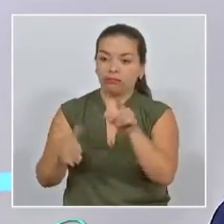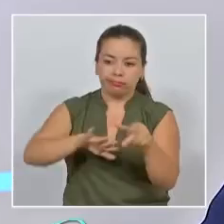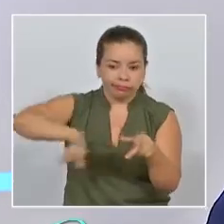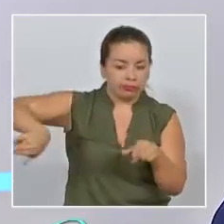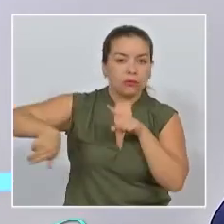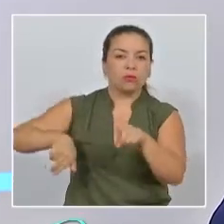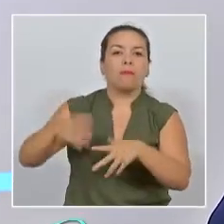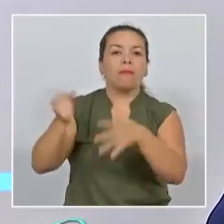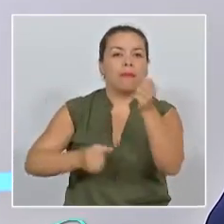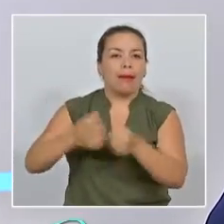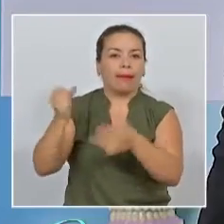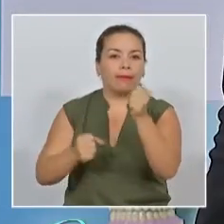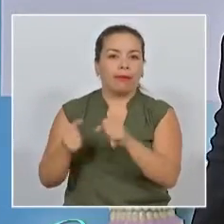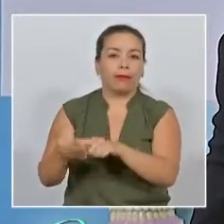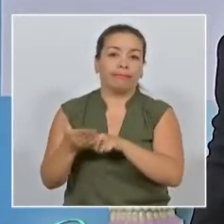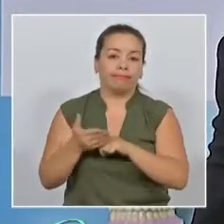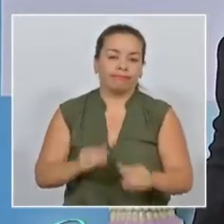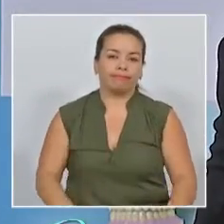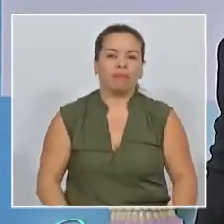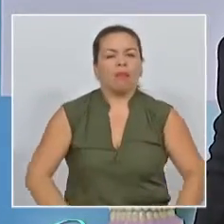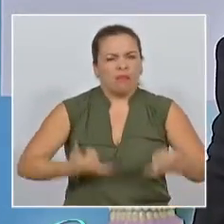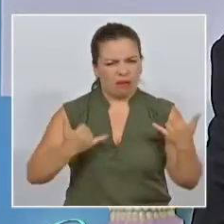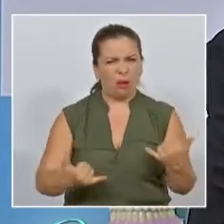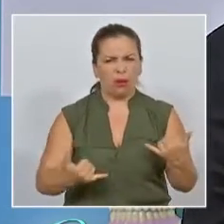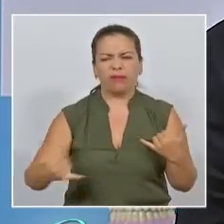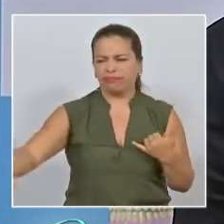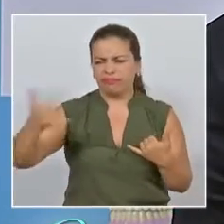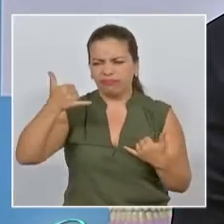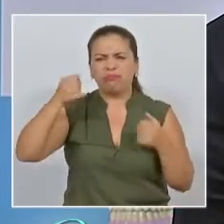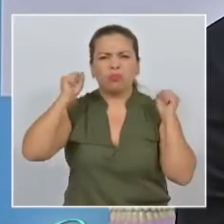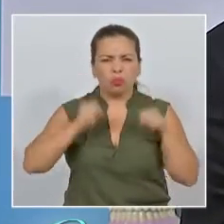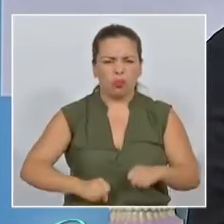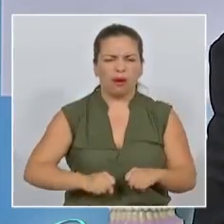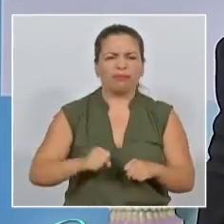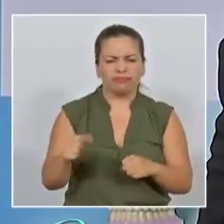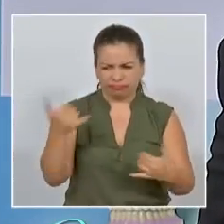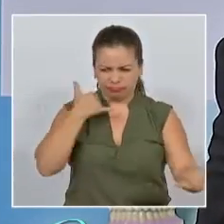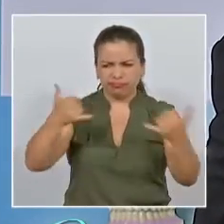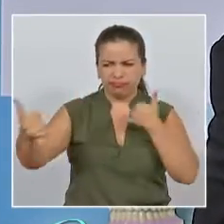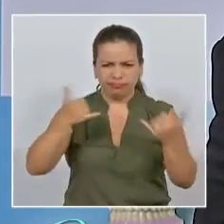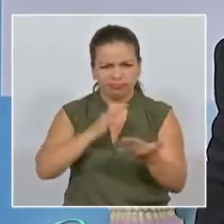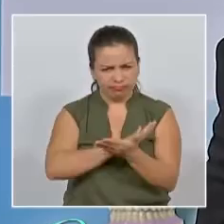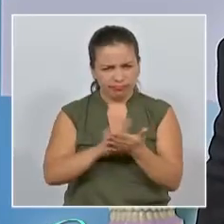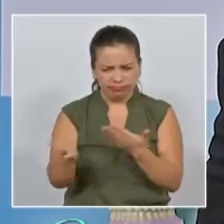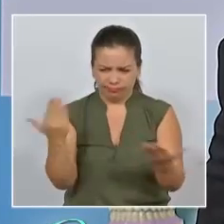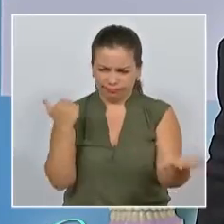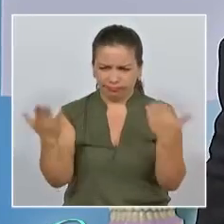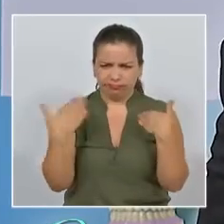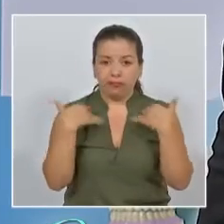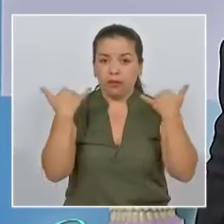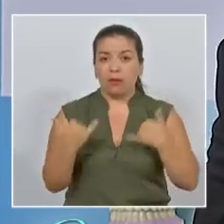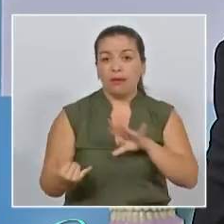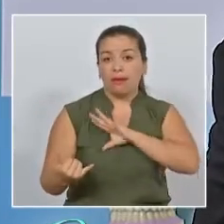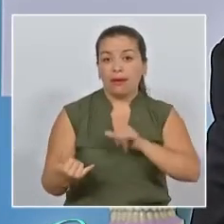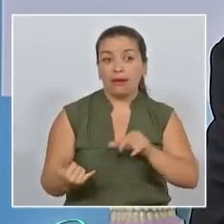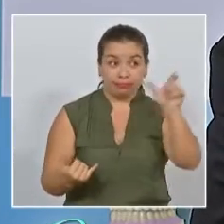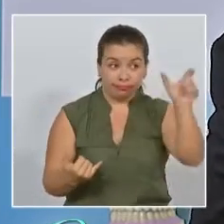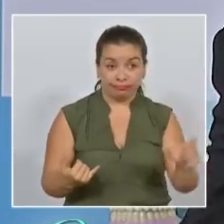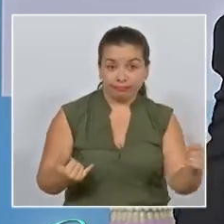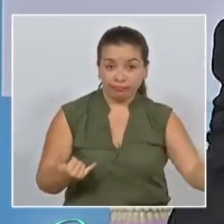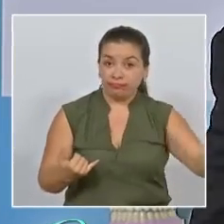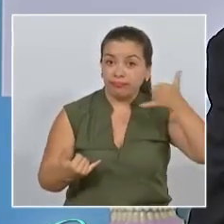tengamos eso presente. Bueno, abramos nuestra línea gratis ya, 018-127-222. Precisamente está en Cali la primera